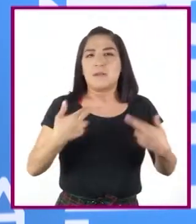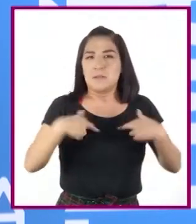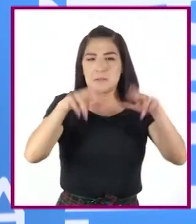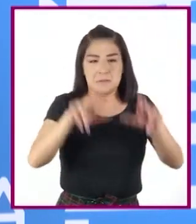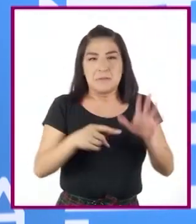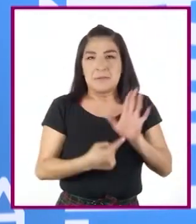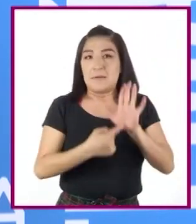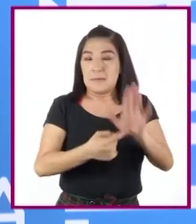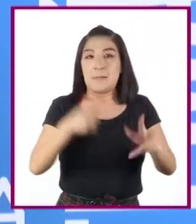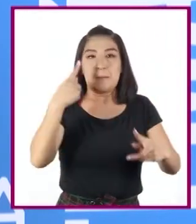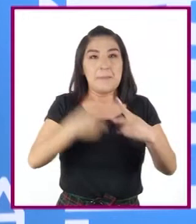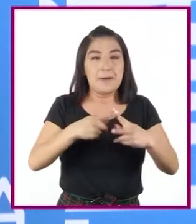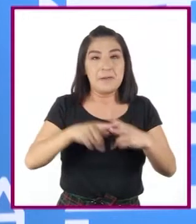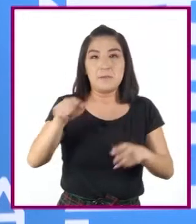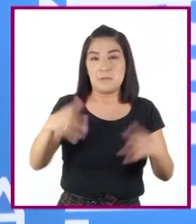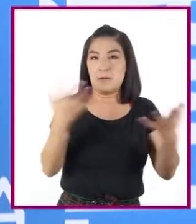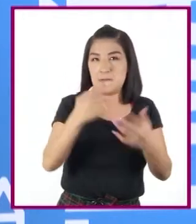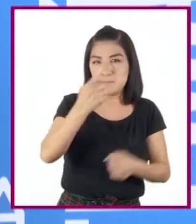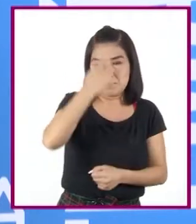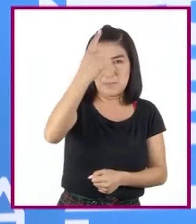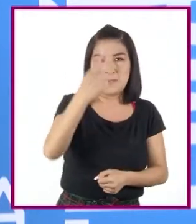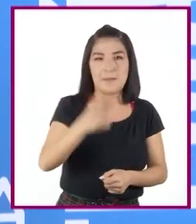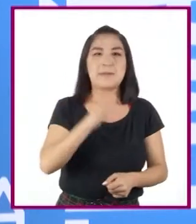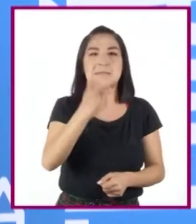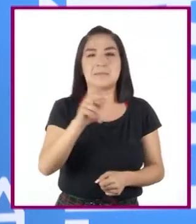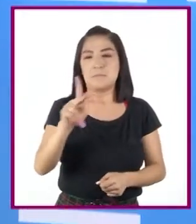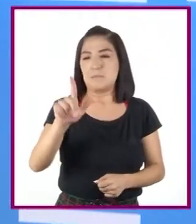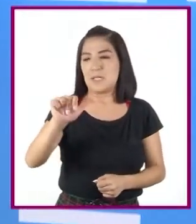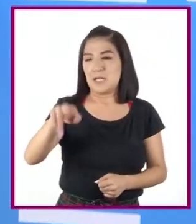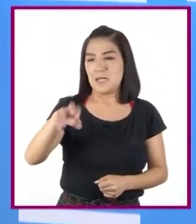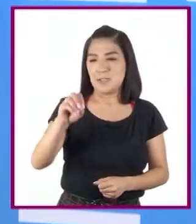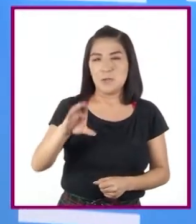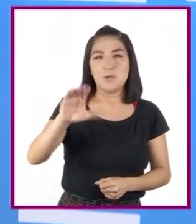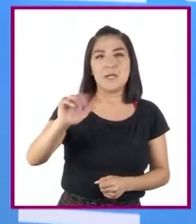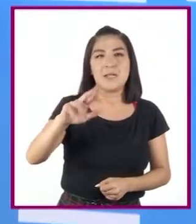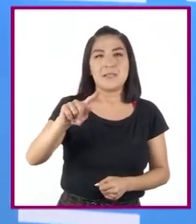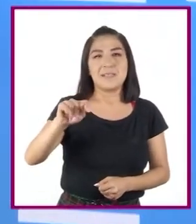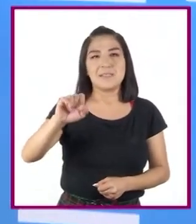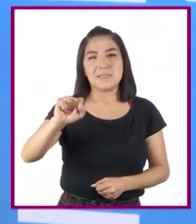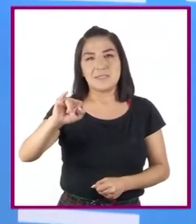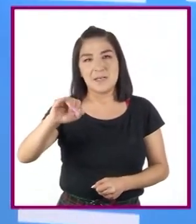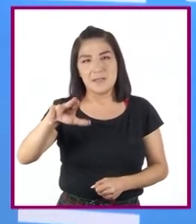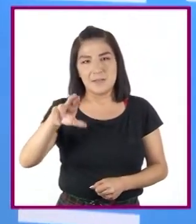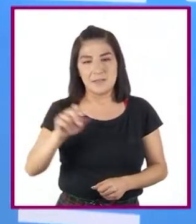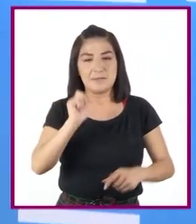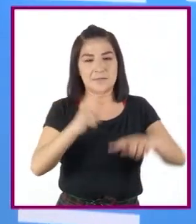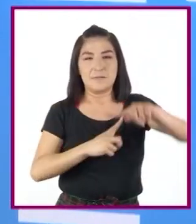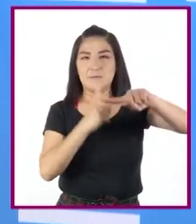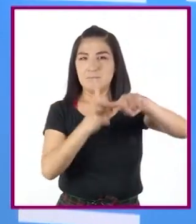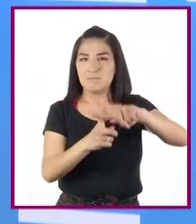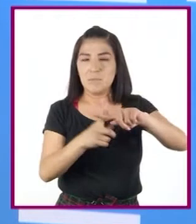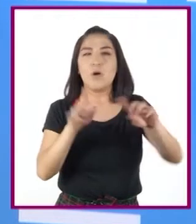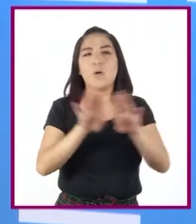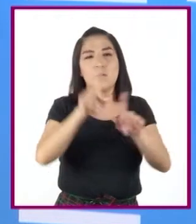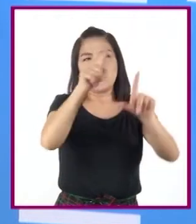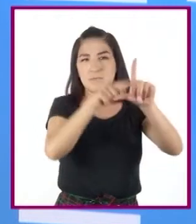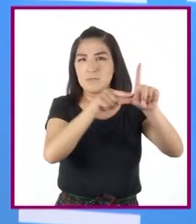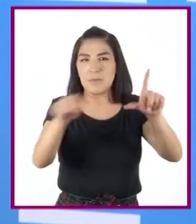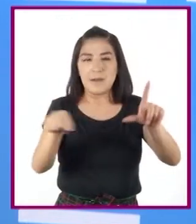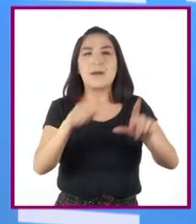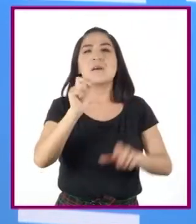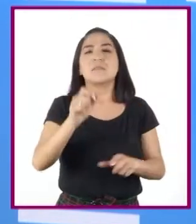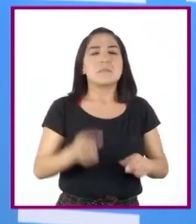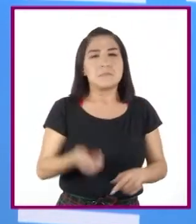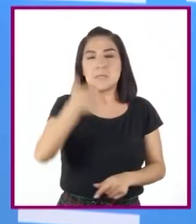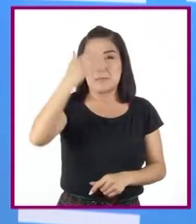matemáticos más importantes fue el plano cartesiano. Hay una anécdota que dice que Descartes